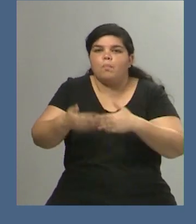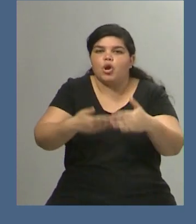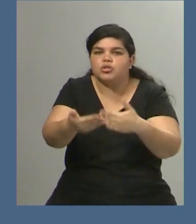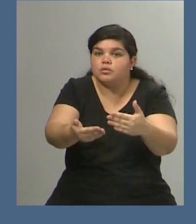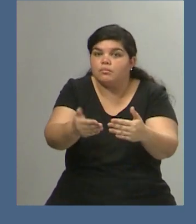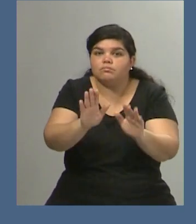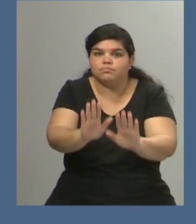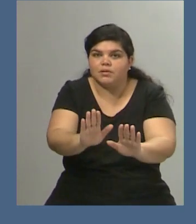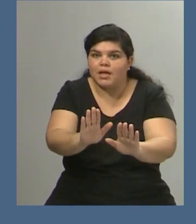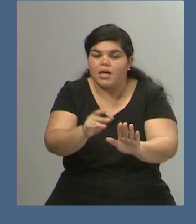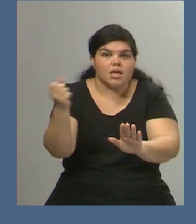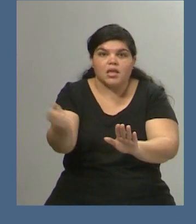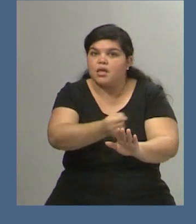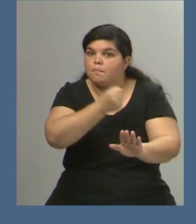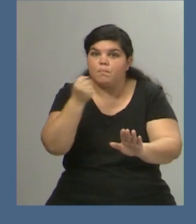hacer un abordaje